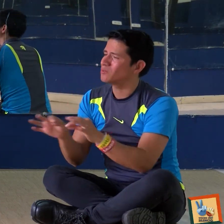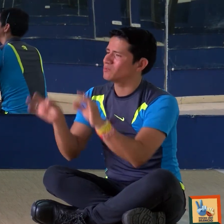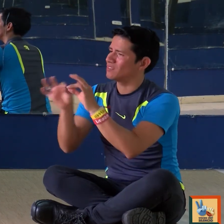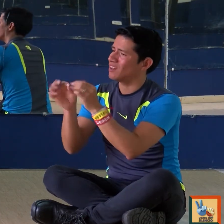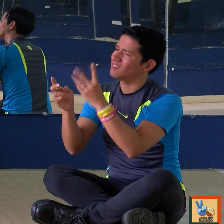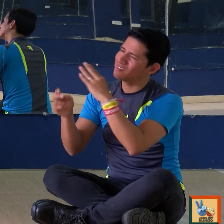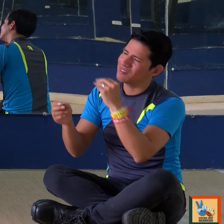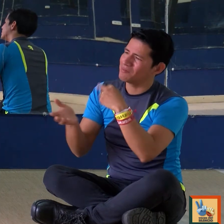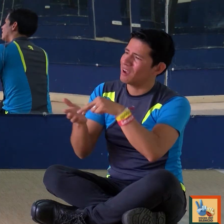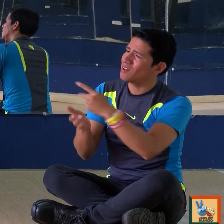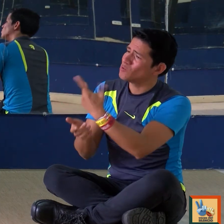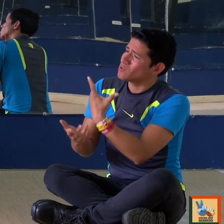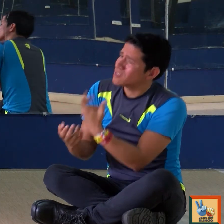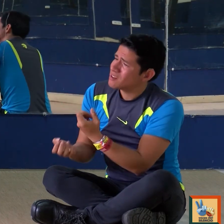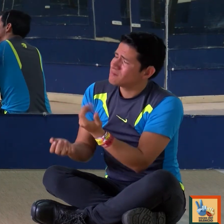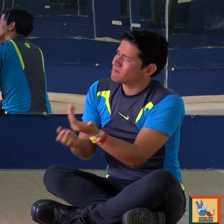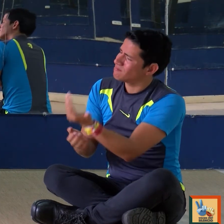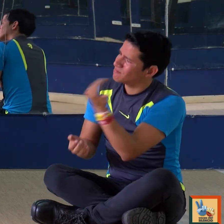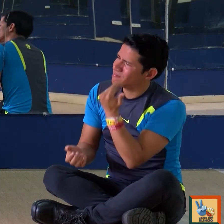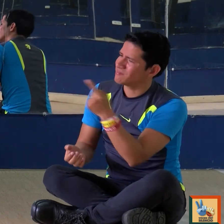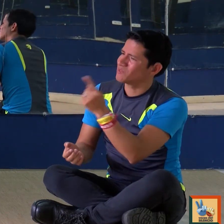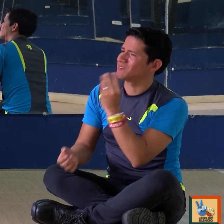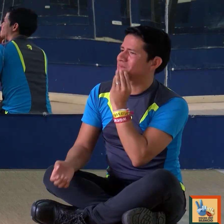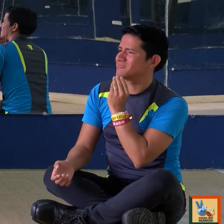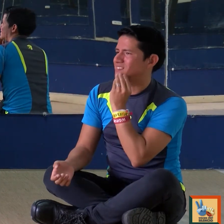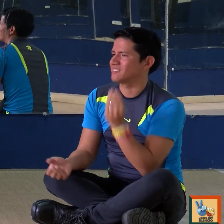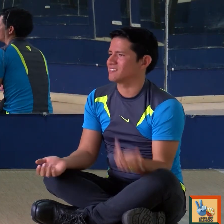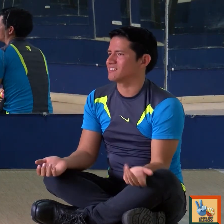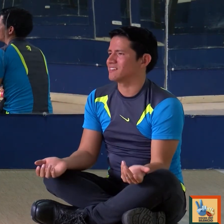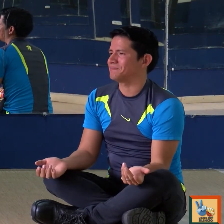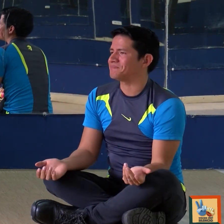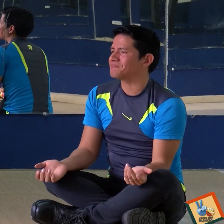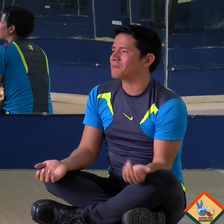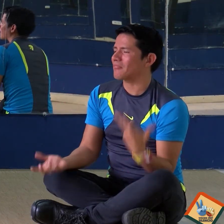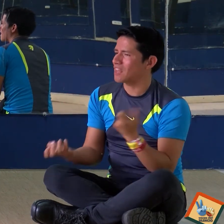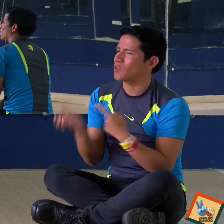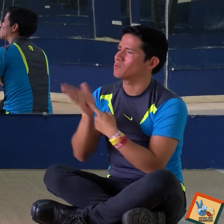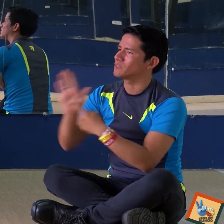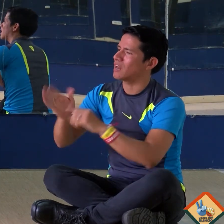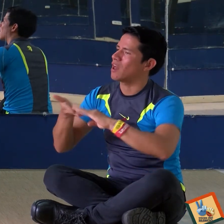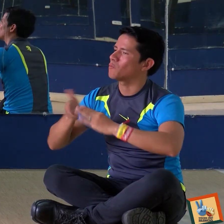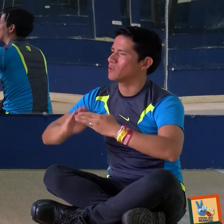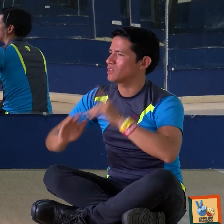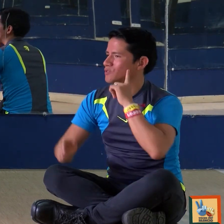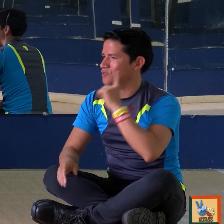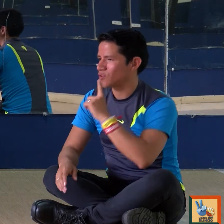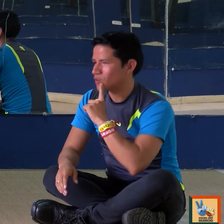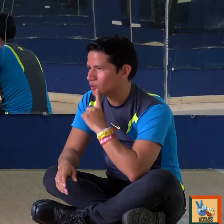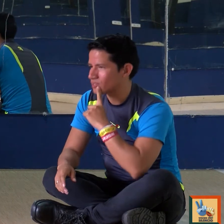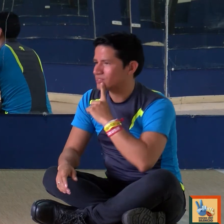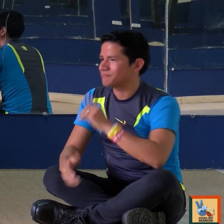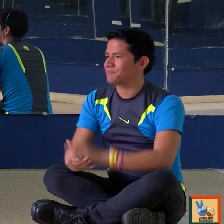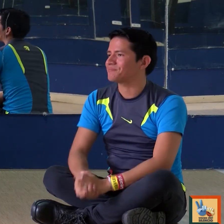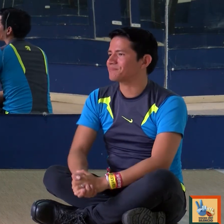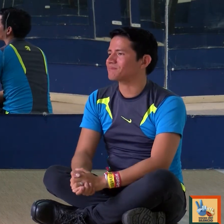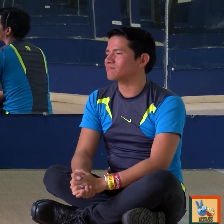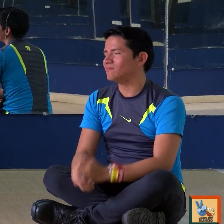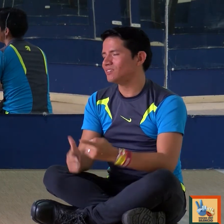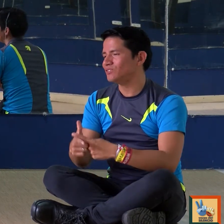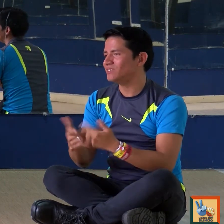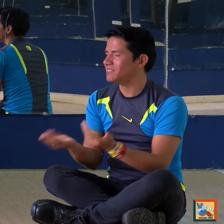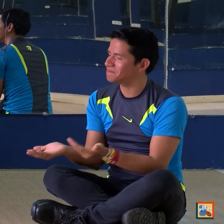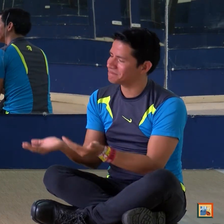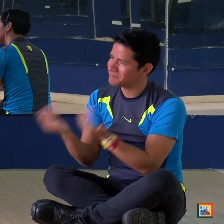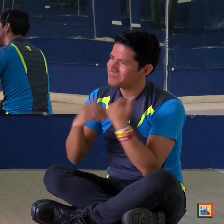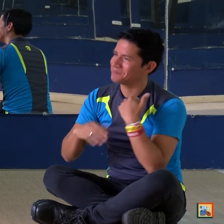pueden progresar, pueden estudiar, pueden realizar cualquier actividad que se propongan, como bailar, que para los oyentes